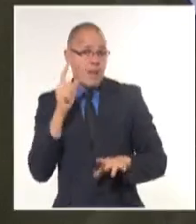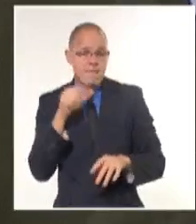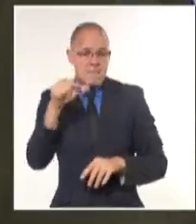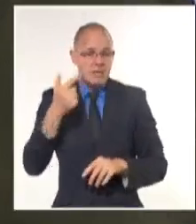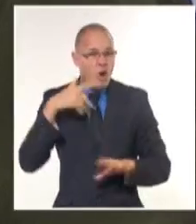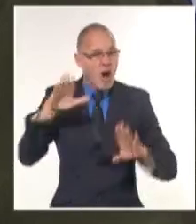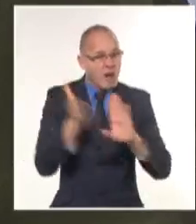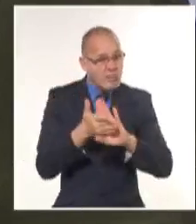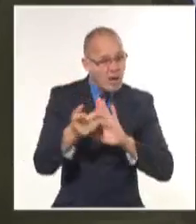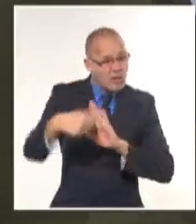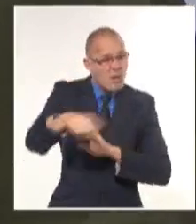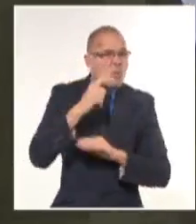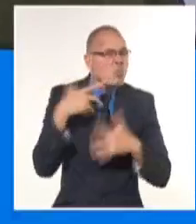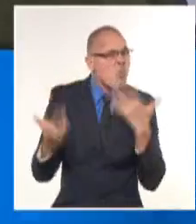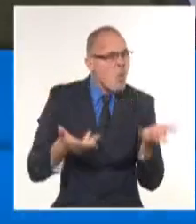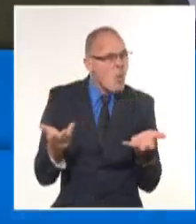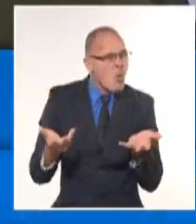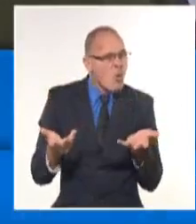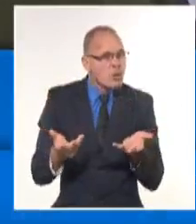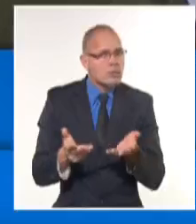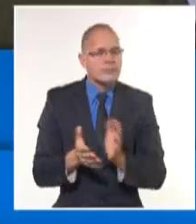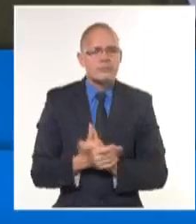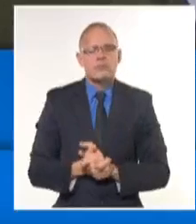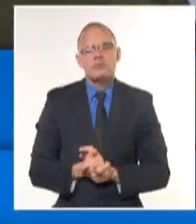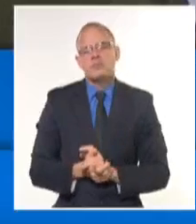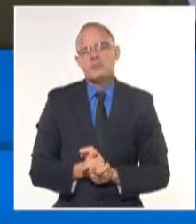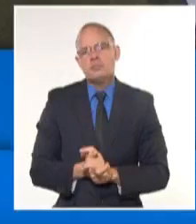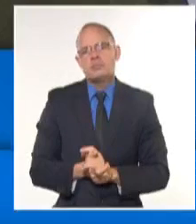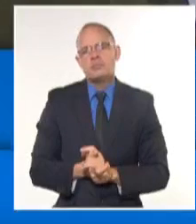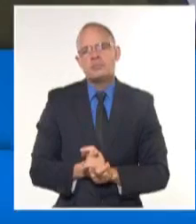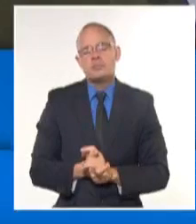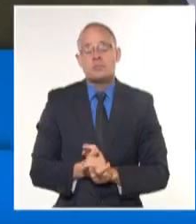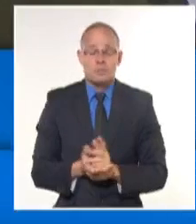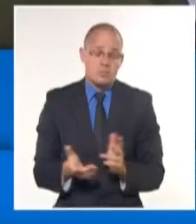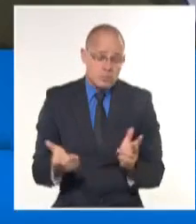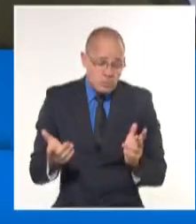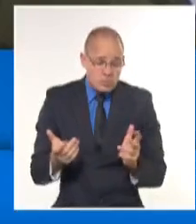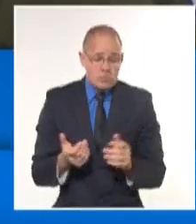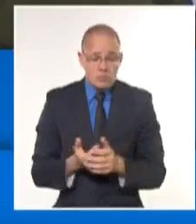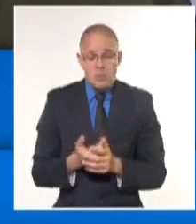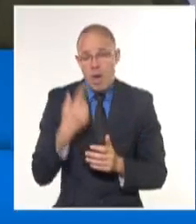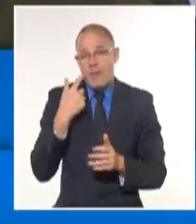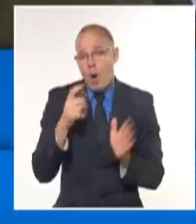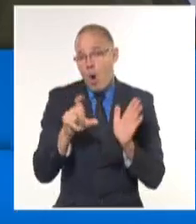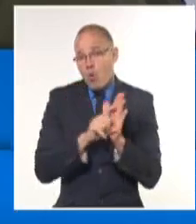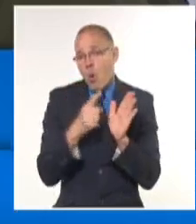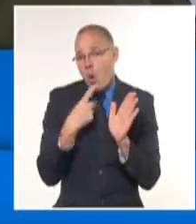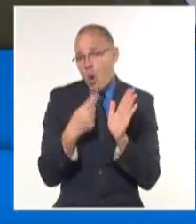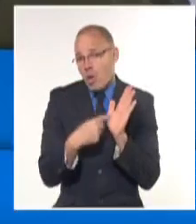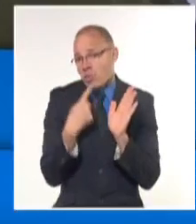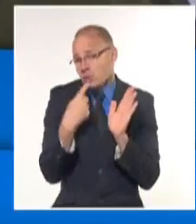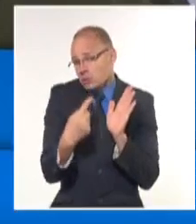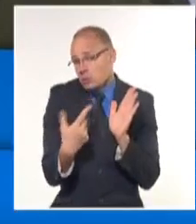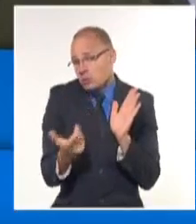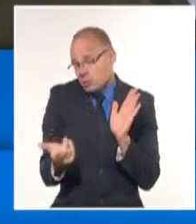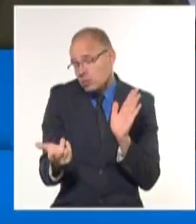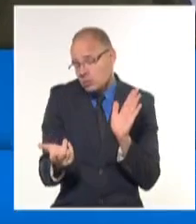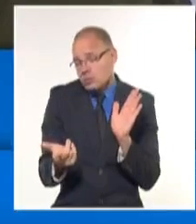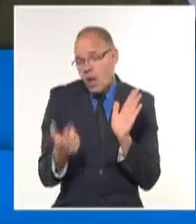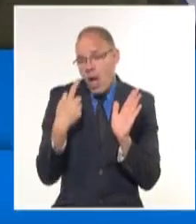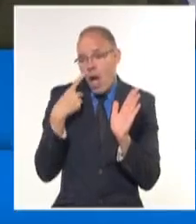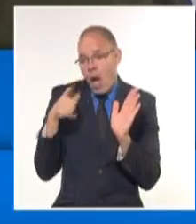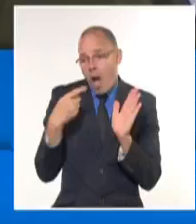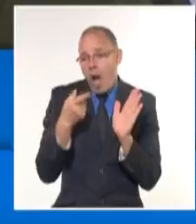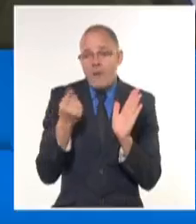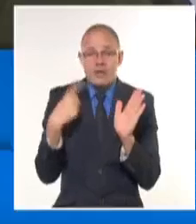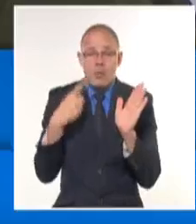de lo que está tipificado, por decirlo de alguna manera, en el código hay que ver la lesividad que tiene ese accionar, porque estamos